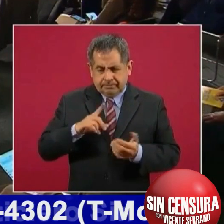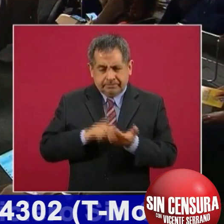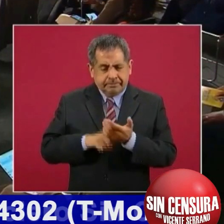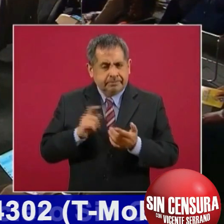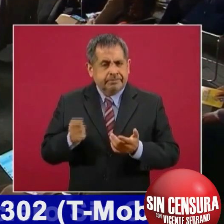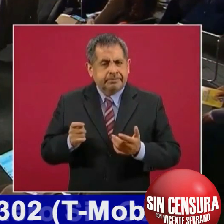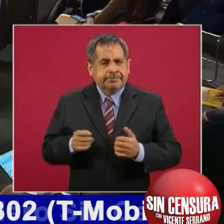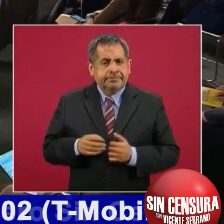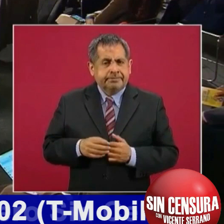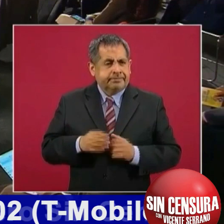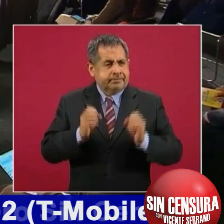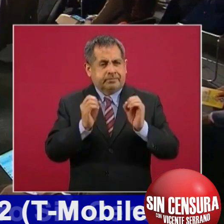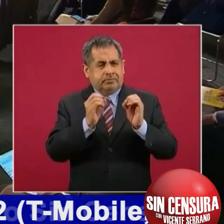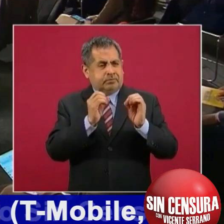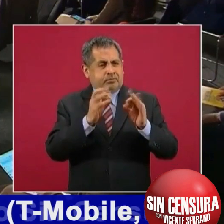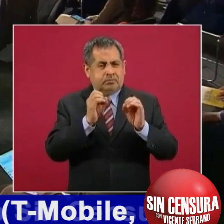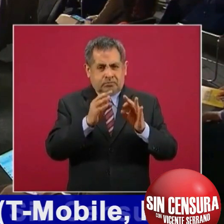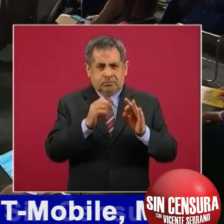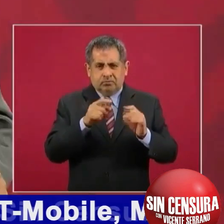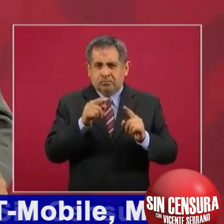una oficina,